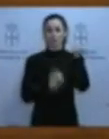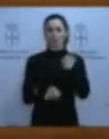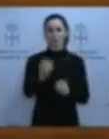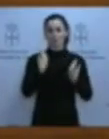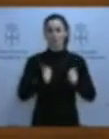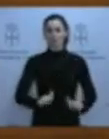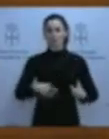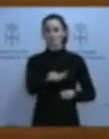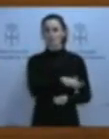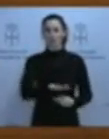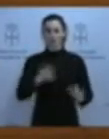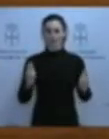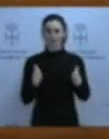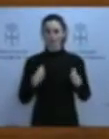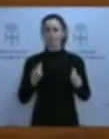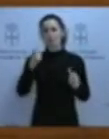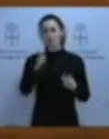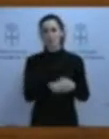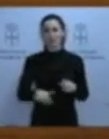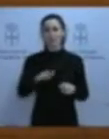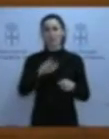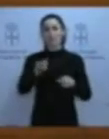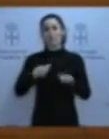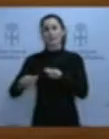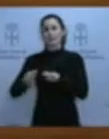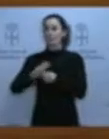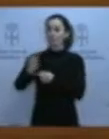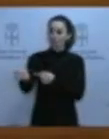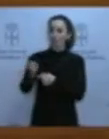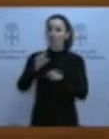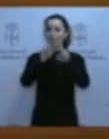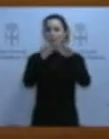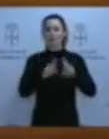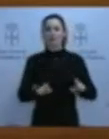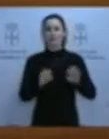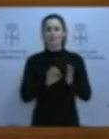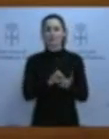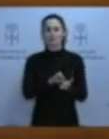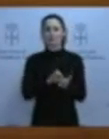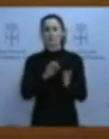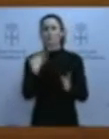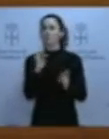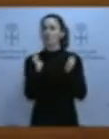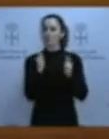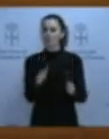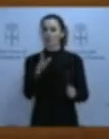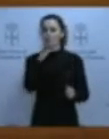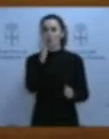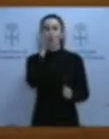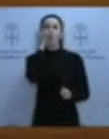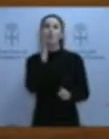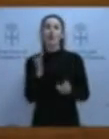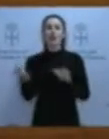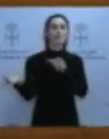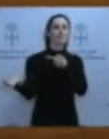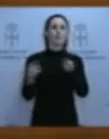núcleos poblacionales. Otros comercios y empresas de servicios se ven beneficiados el día del